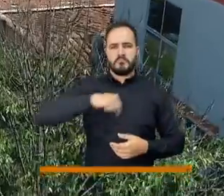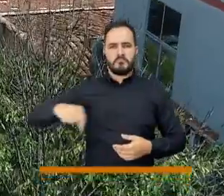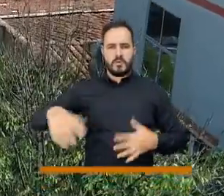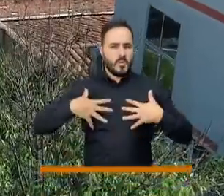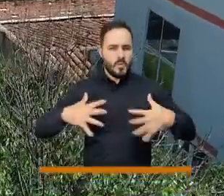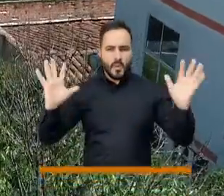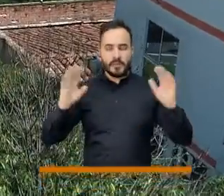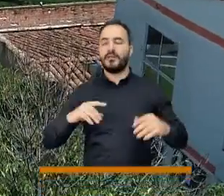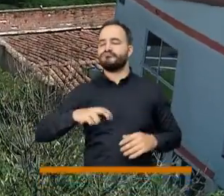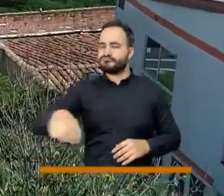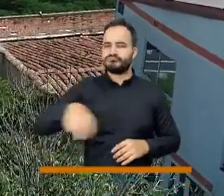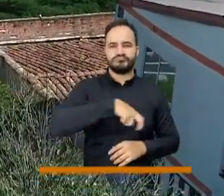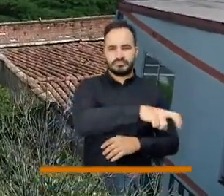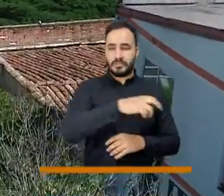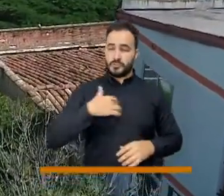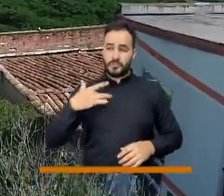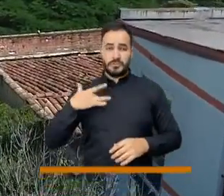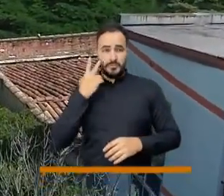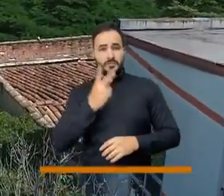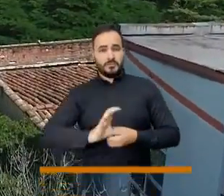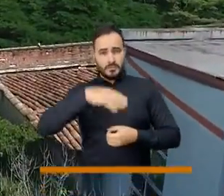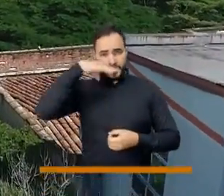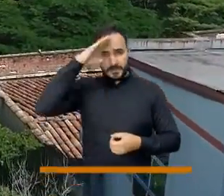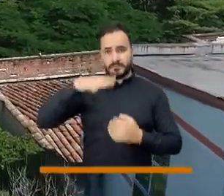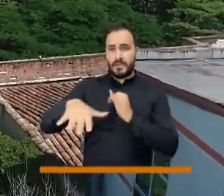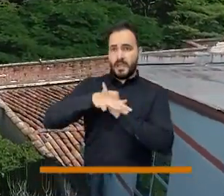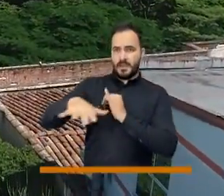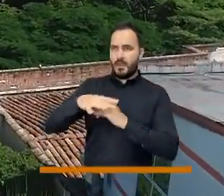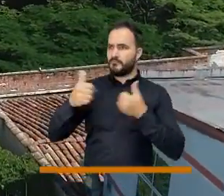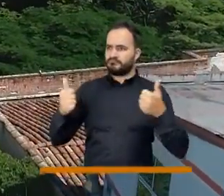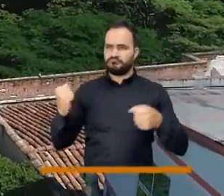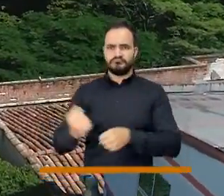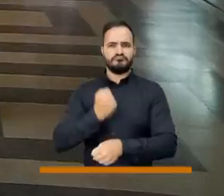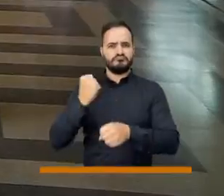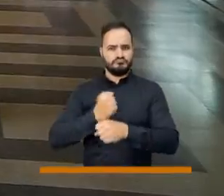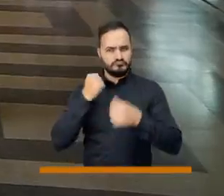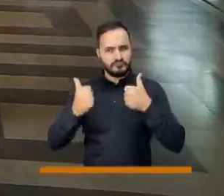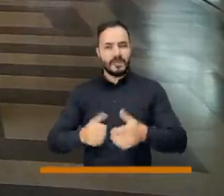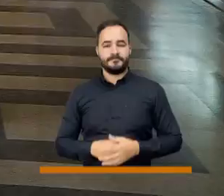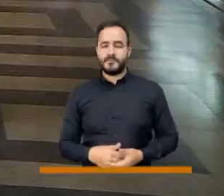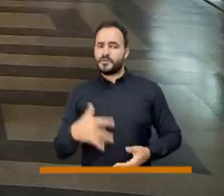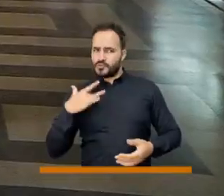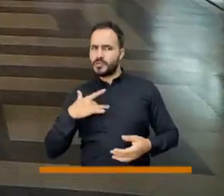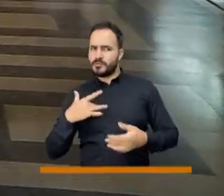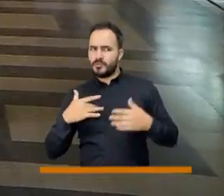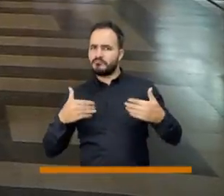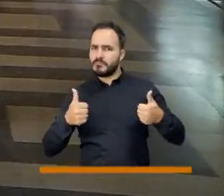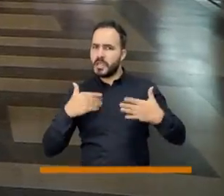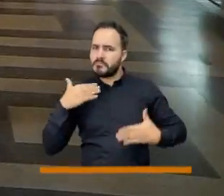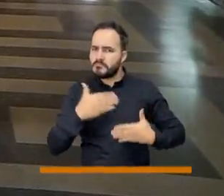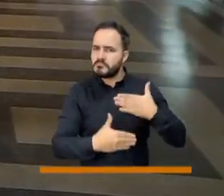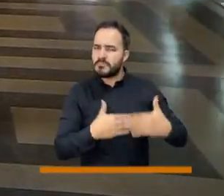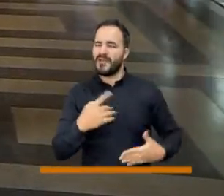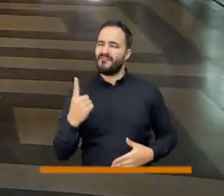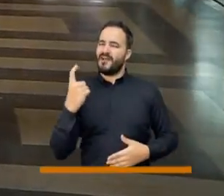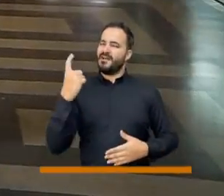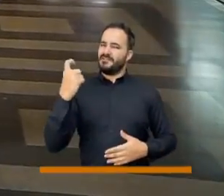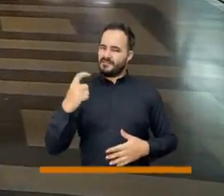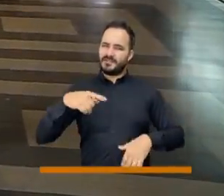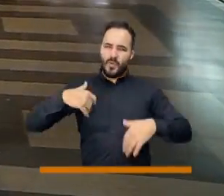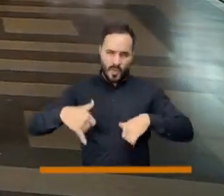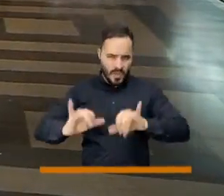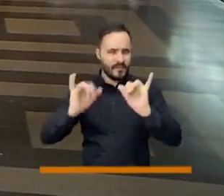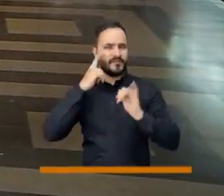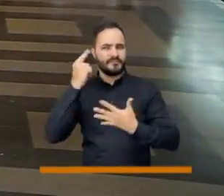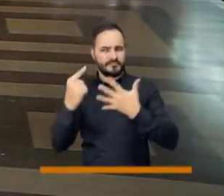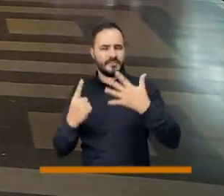y creo que Medellín y el área metropolitana en general han trabajado muy bien en ese sentido. Que estamos en el camino, Simón, pero aún nos falta. Y aunque